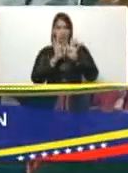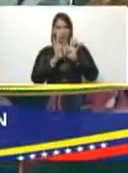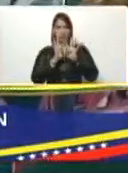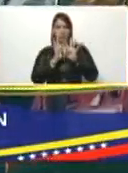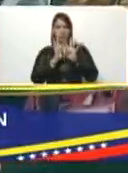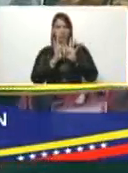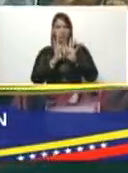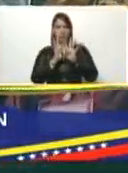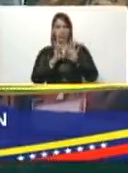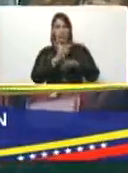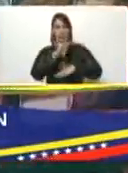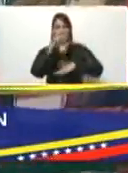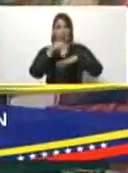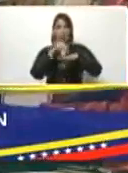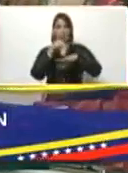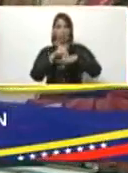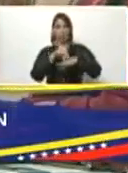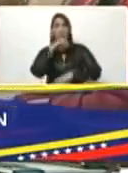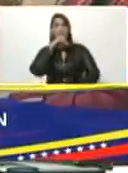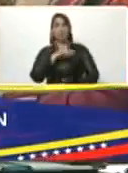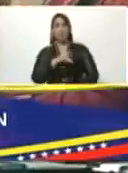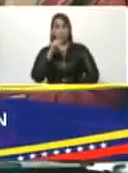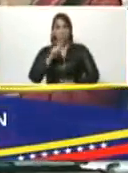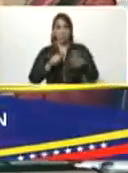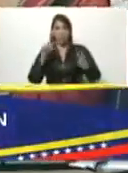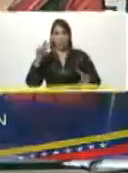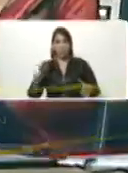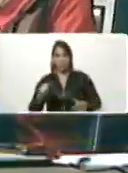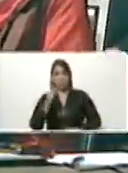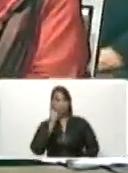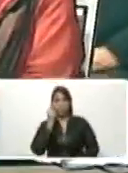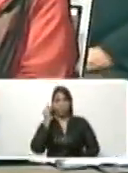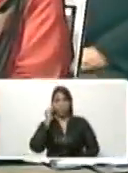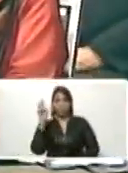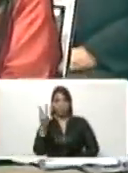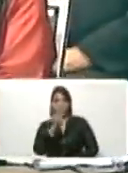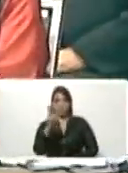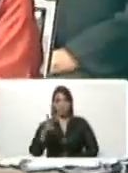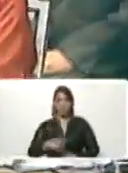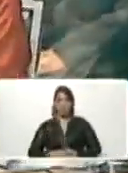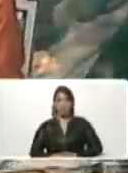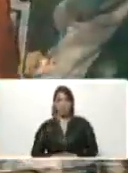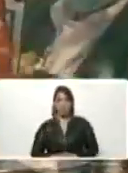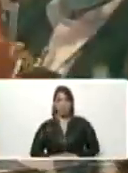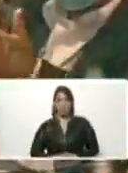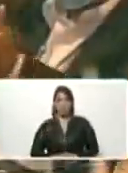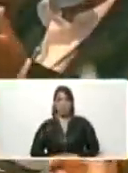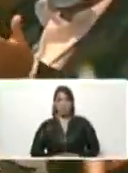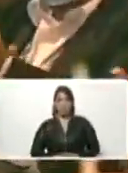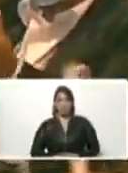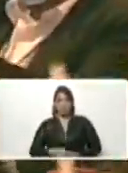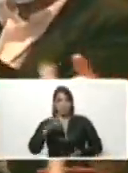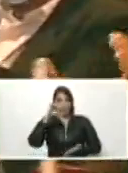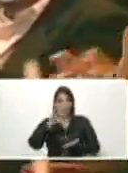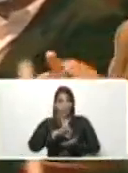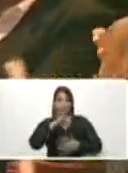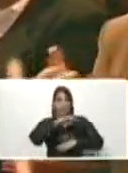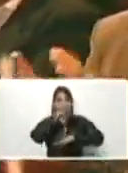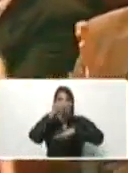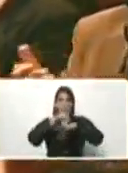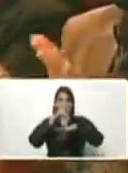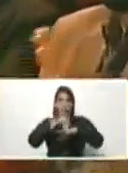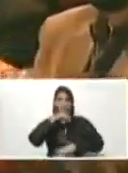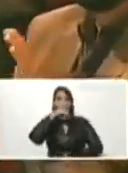Red Nacional de Historiadores e Historiadoras de Venezuela, al Centro Nacional de la